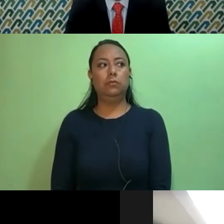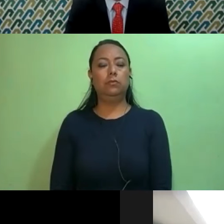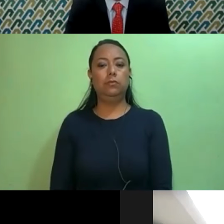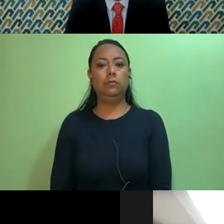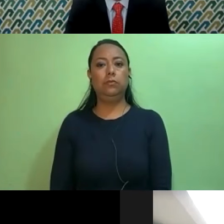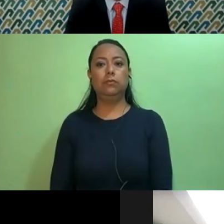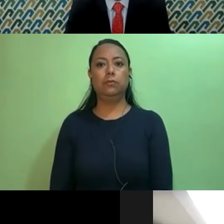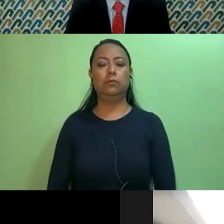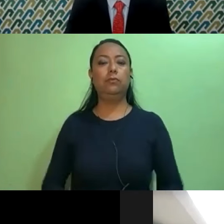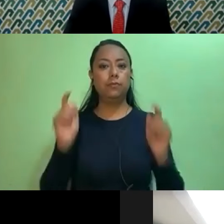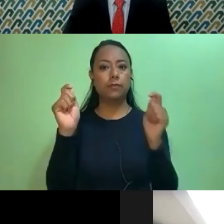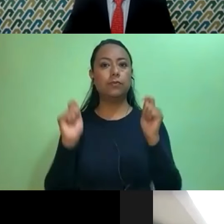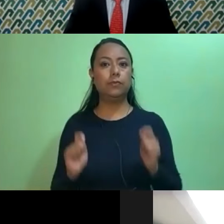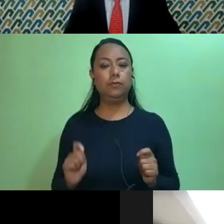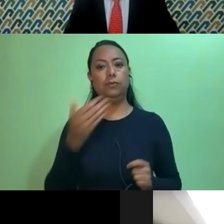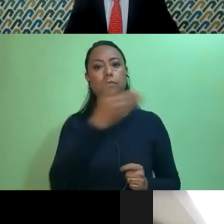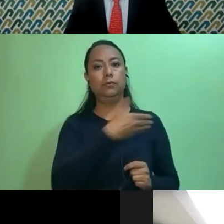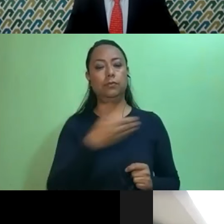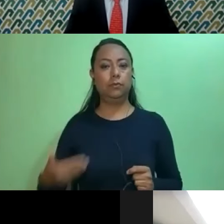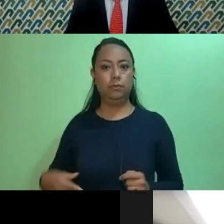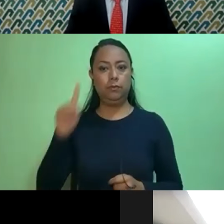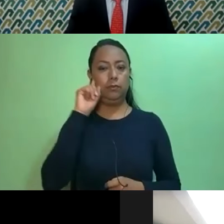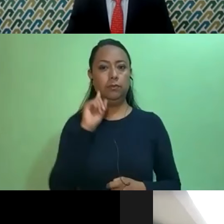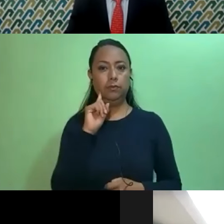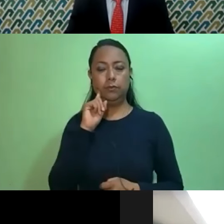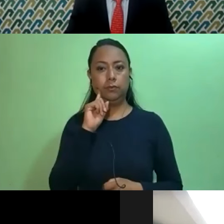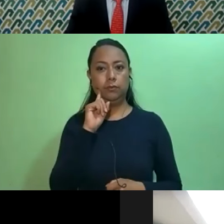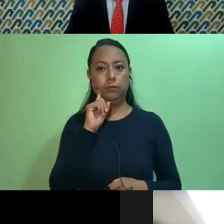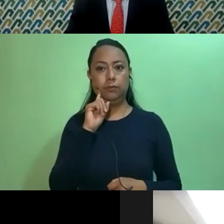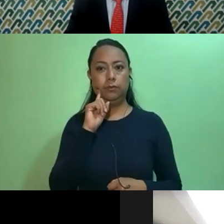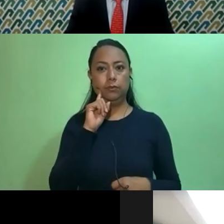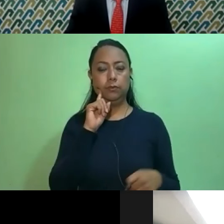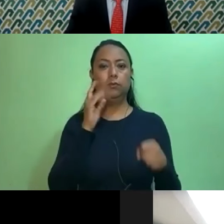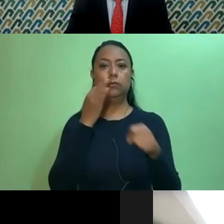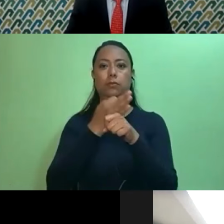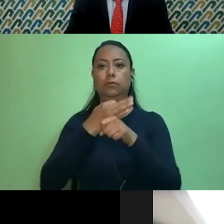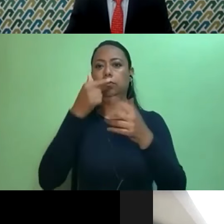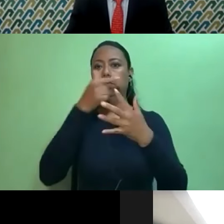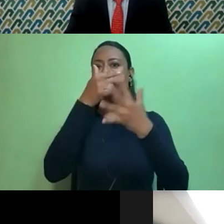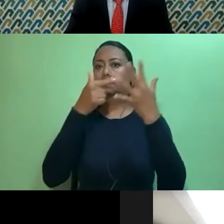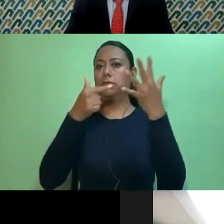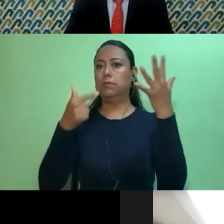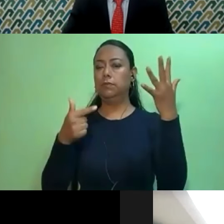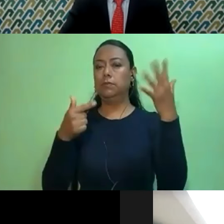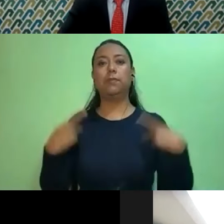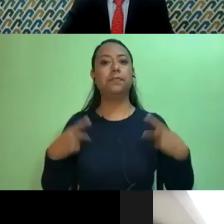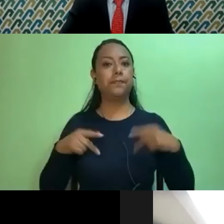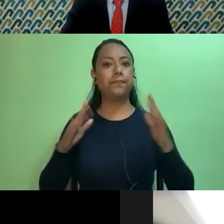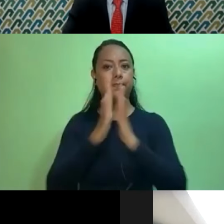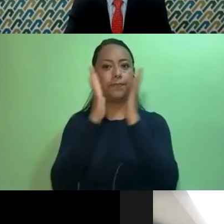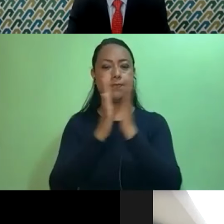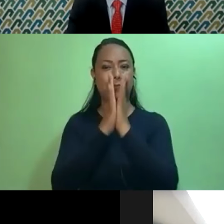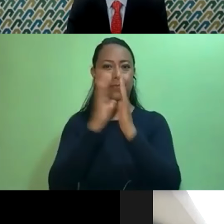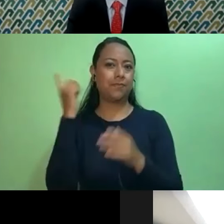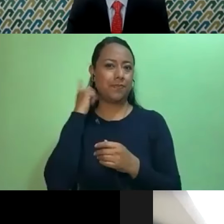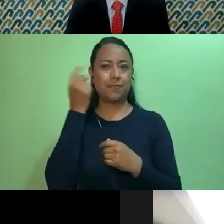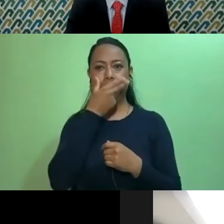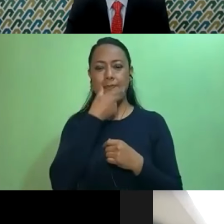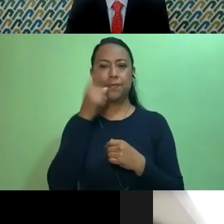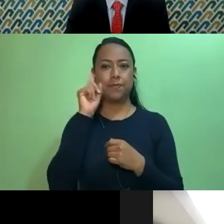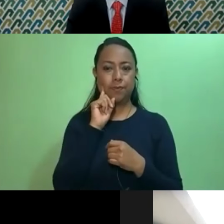Por instrucciones de la presidenta, se han enlistado a las diputadas y diputados que